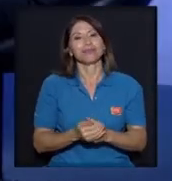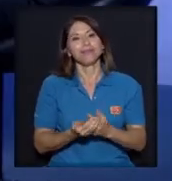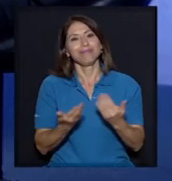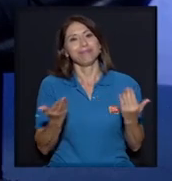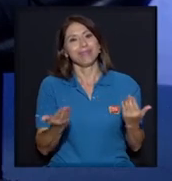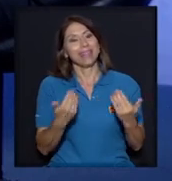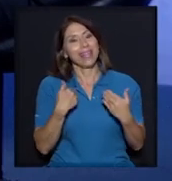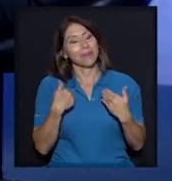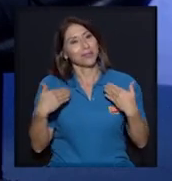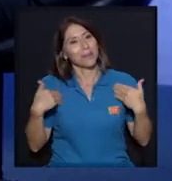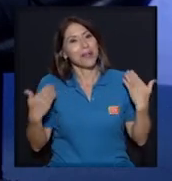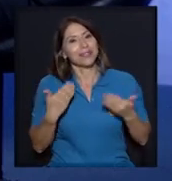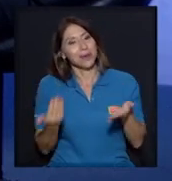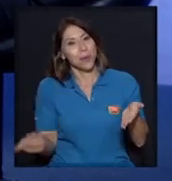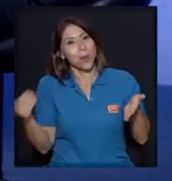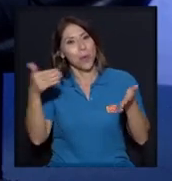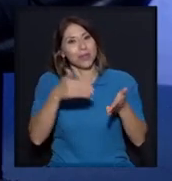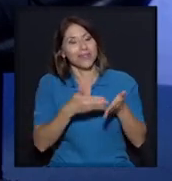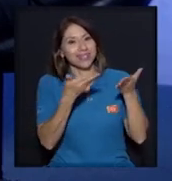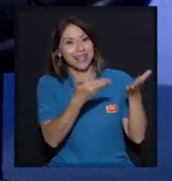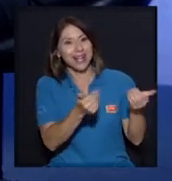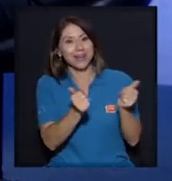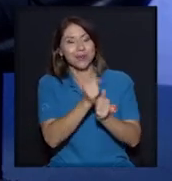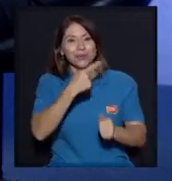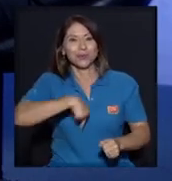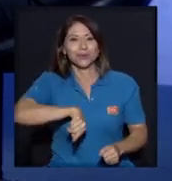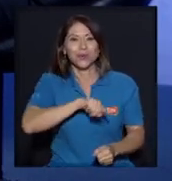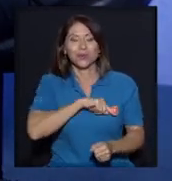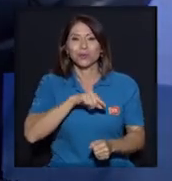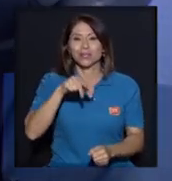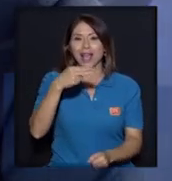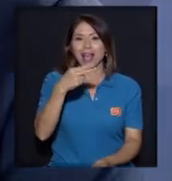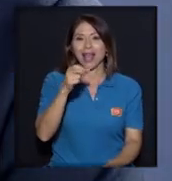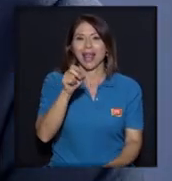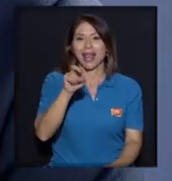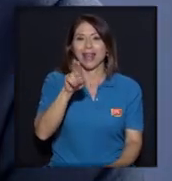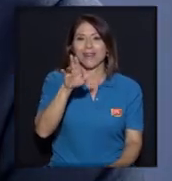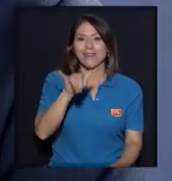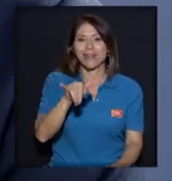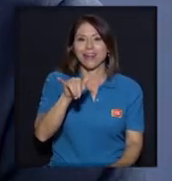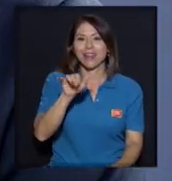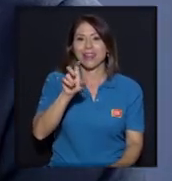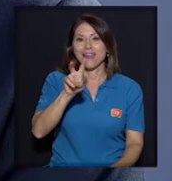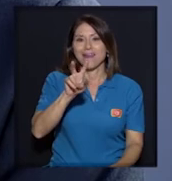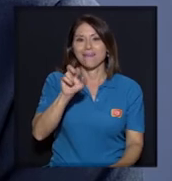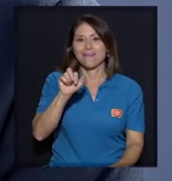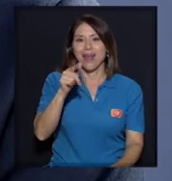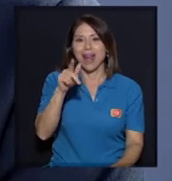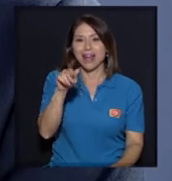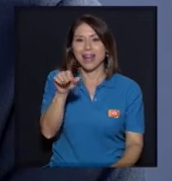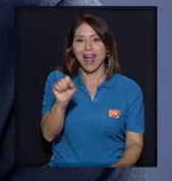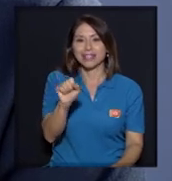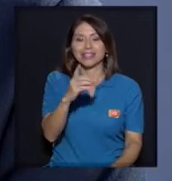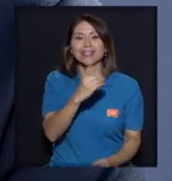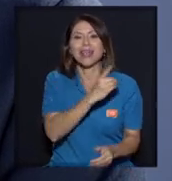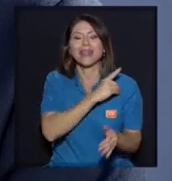el placer de volver a tener con nosotros a Henry Vargas, director de